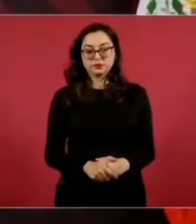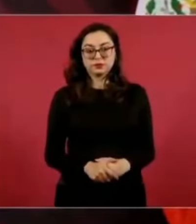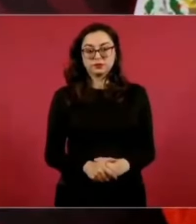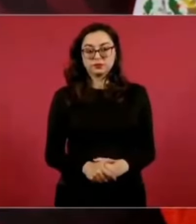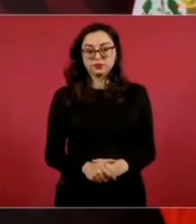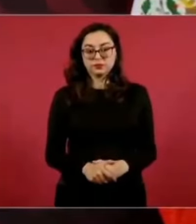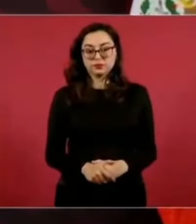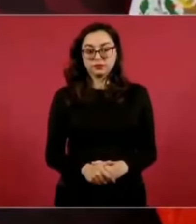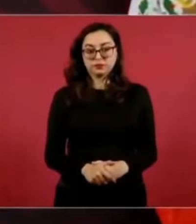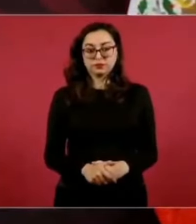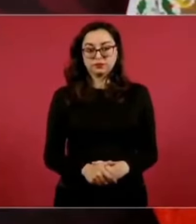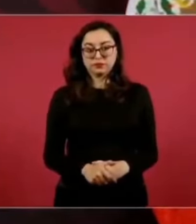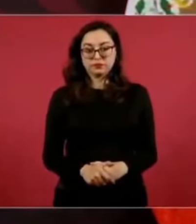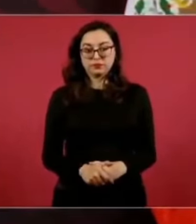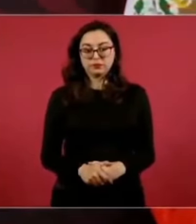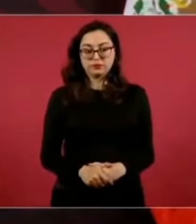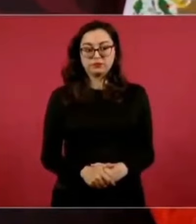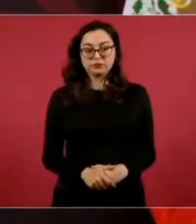siendo